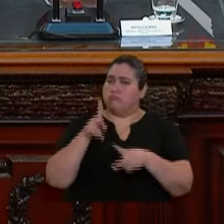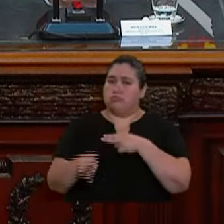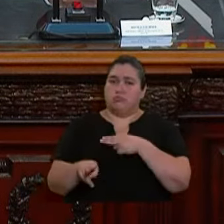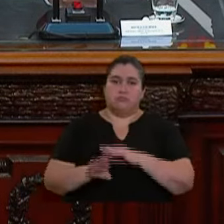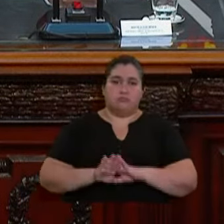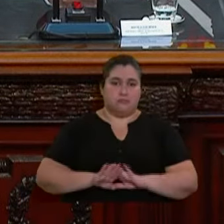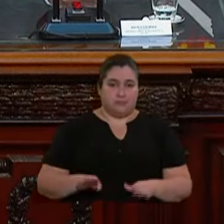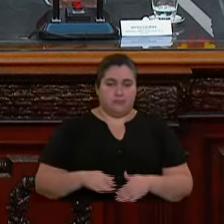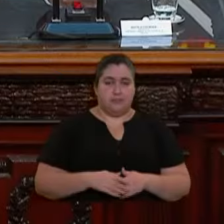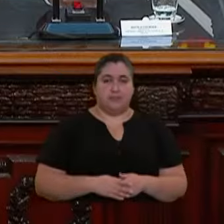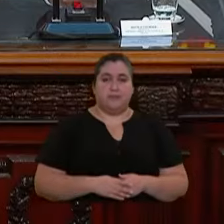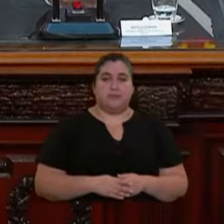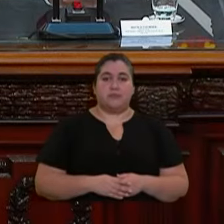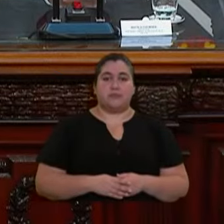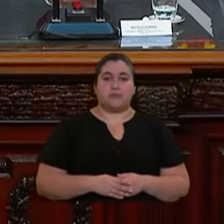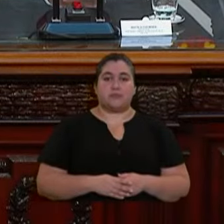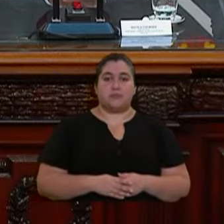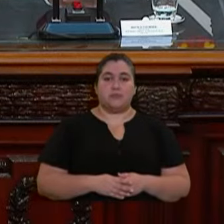tiempo.